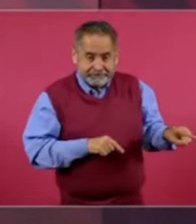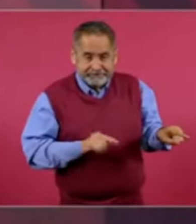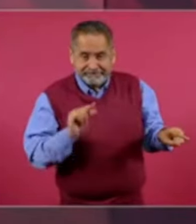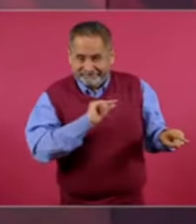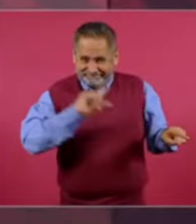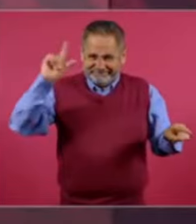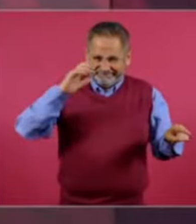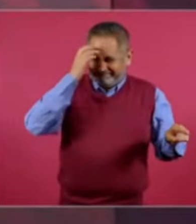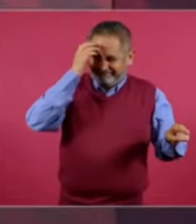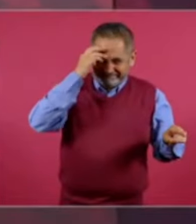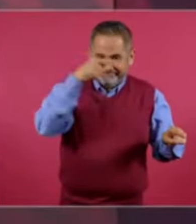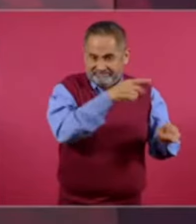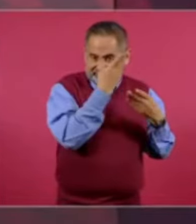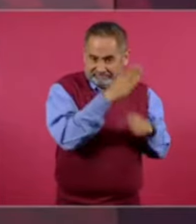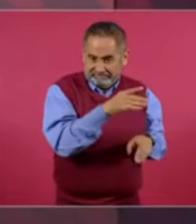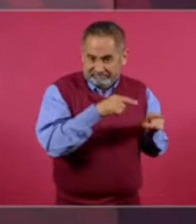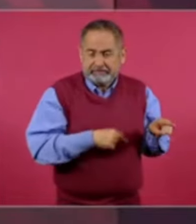famoso,